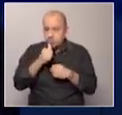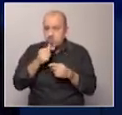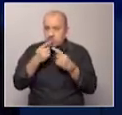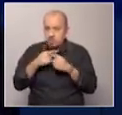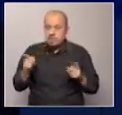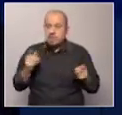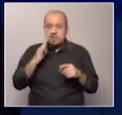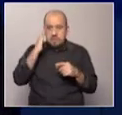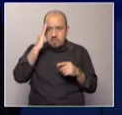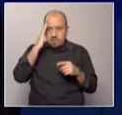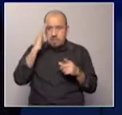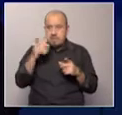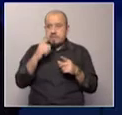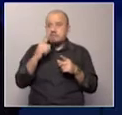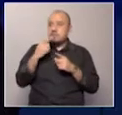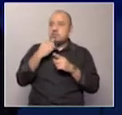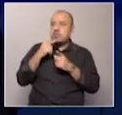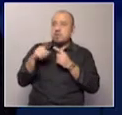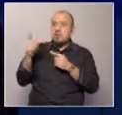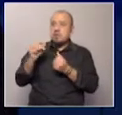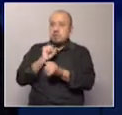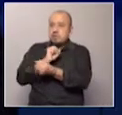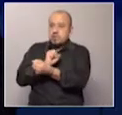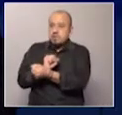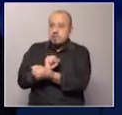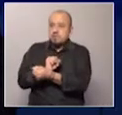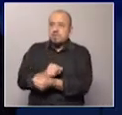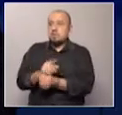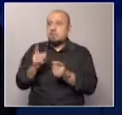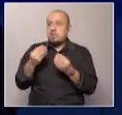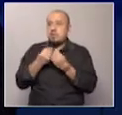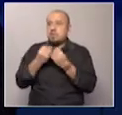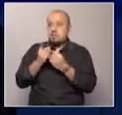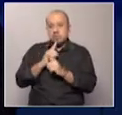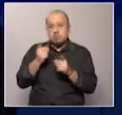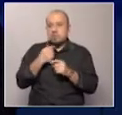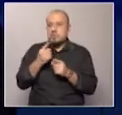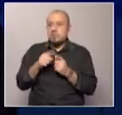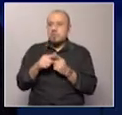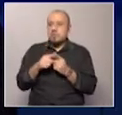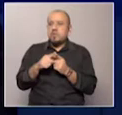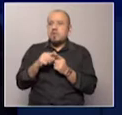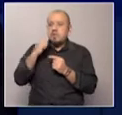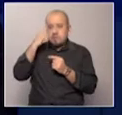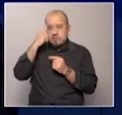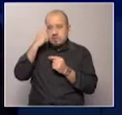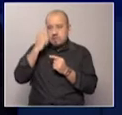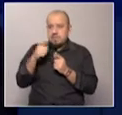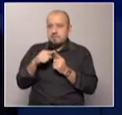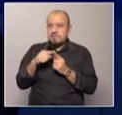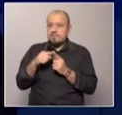sabe en la prisión exagerada no sirve hay que pensar en medidas alternativas